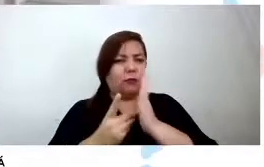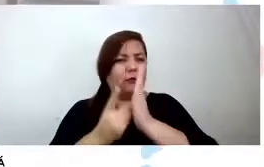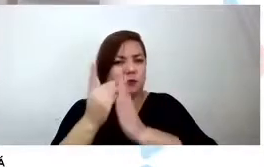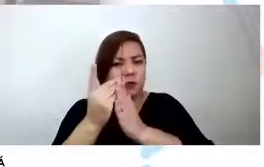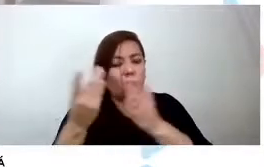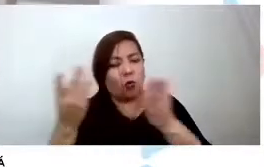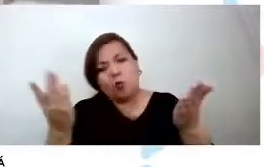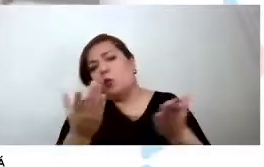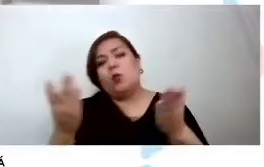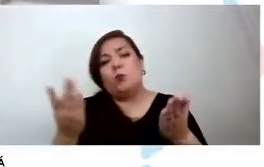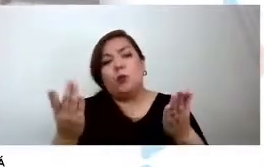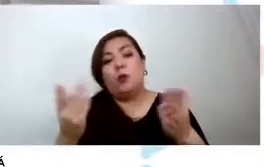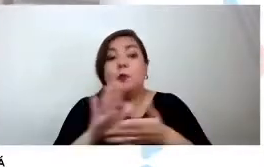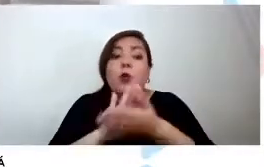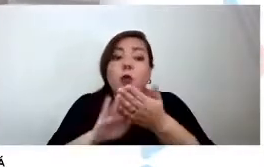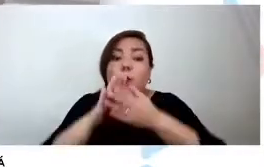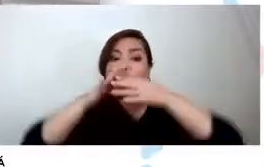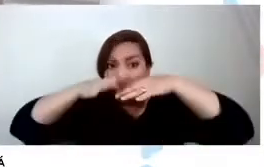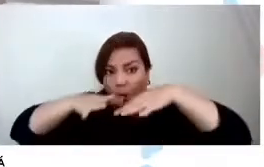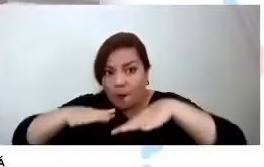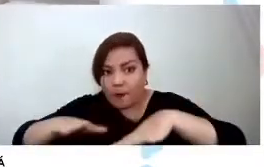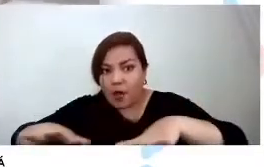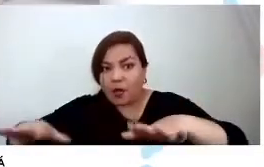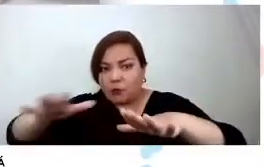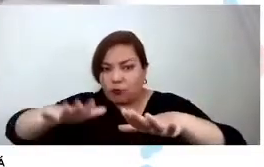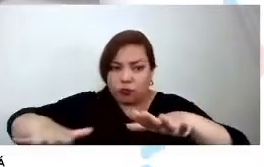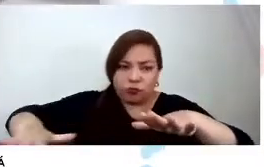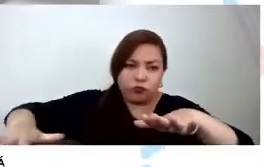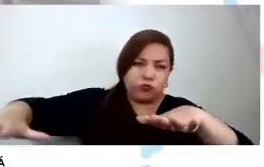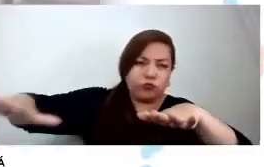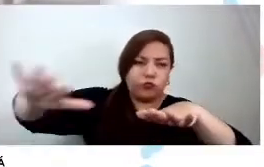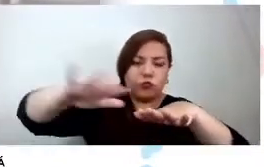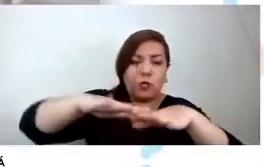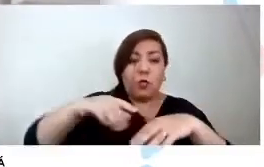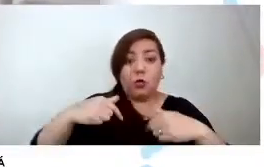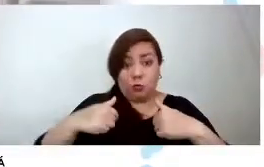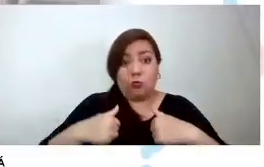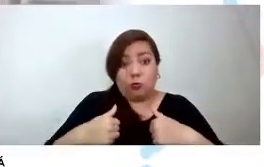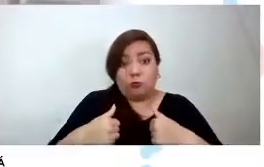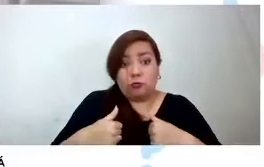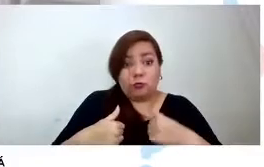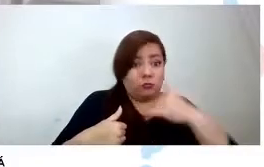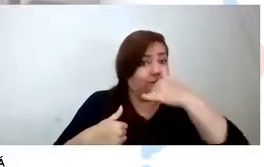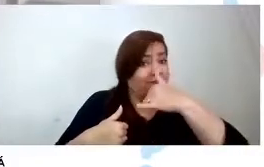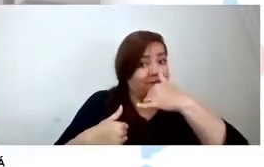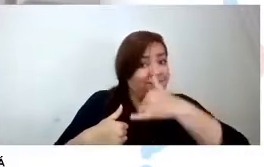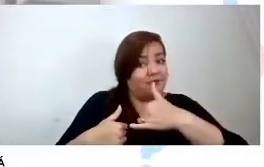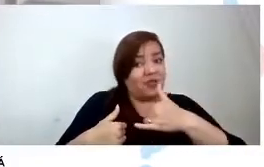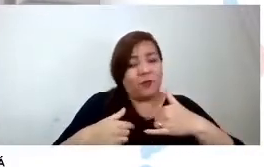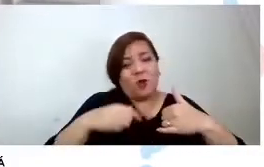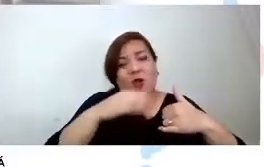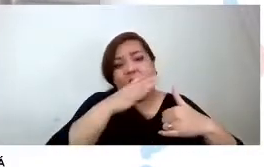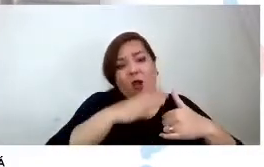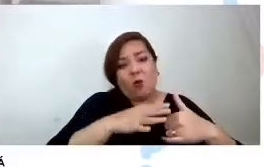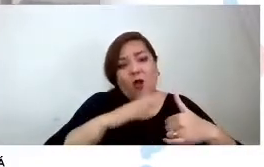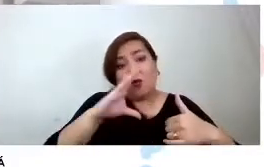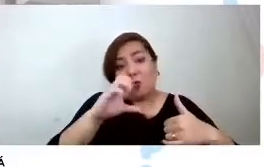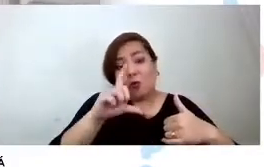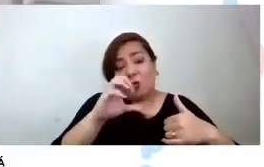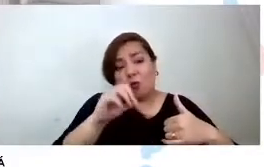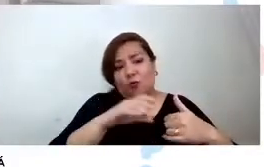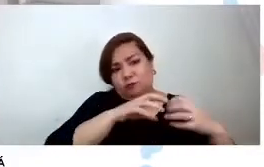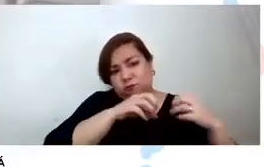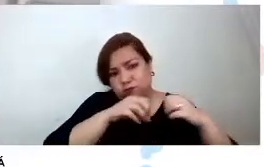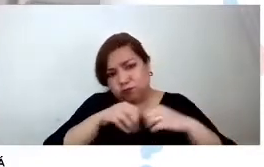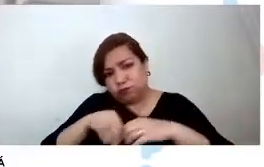los océanos, se están acidificando. Nosotros vertemos aguas con cloro a los océanos. Hemos visto